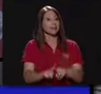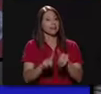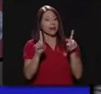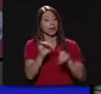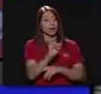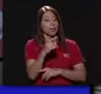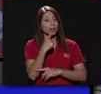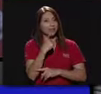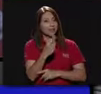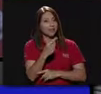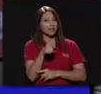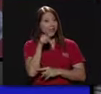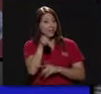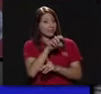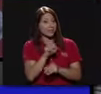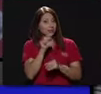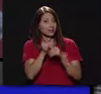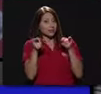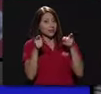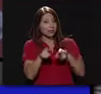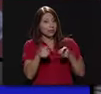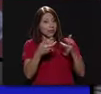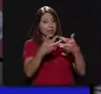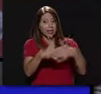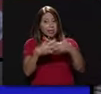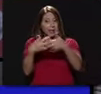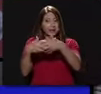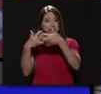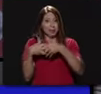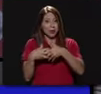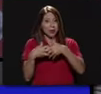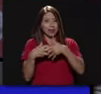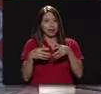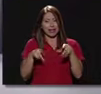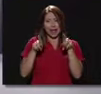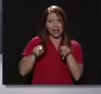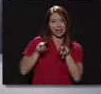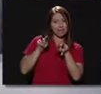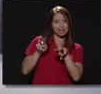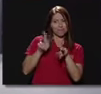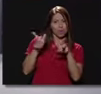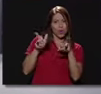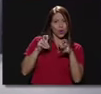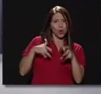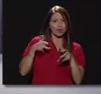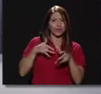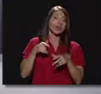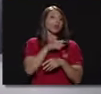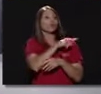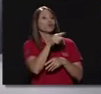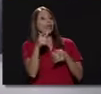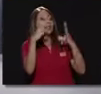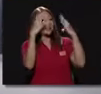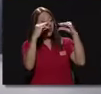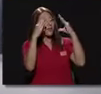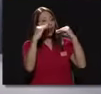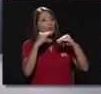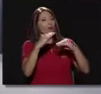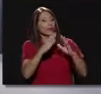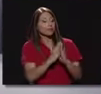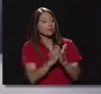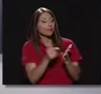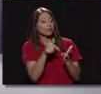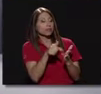Sin embargo, como yo les decía, este panorama empresarial no es necesariamente el que la gente percibe. Incluso ustedes en el informe hablan de